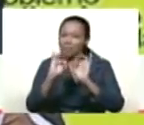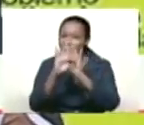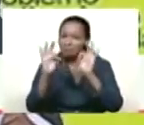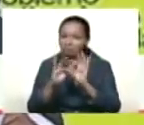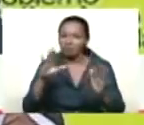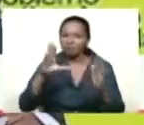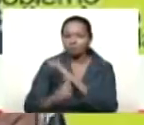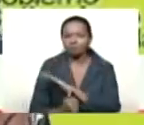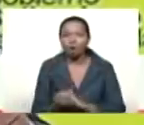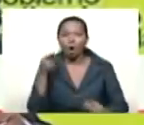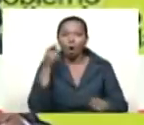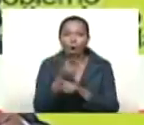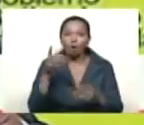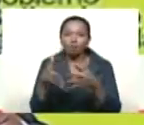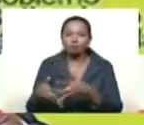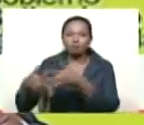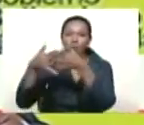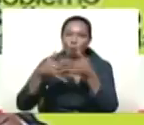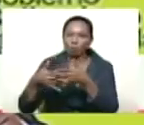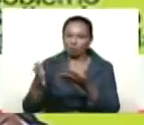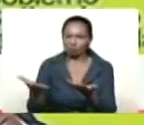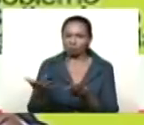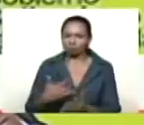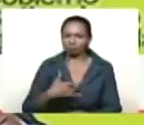por orden del gobierno gringo,